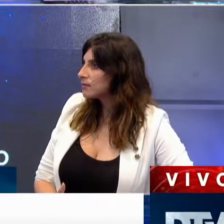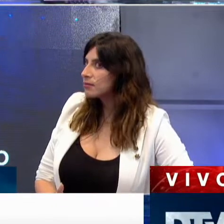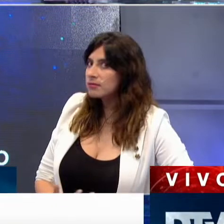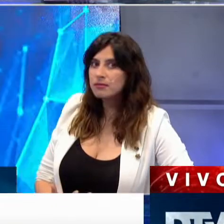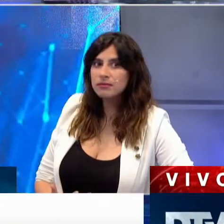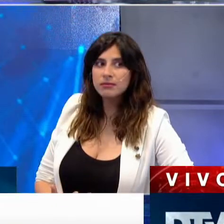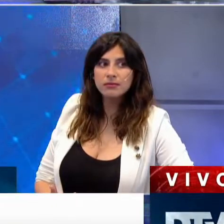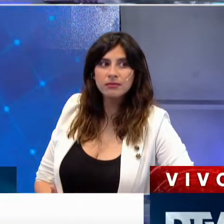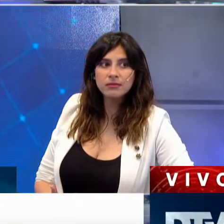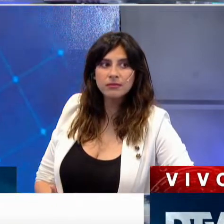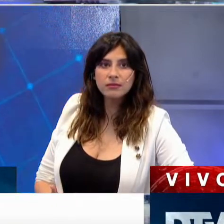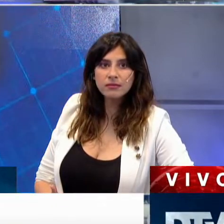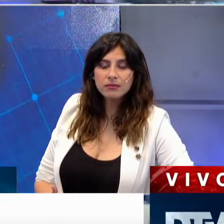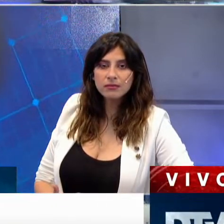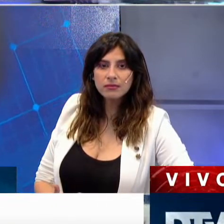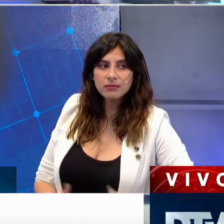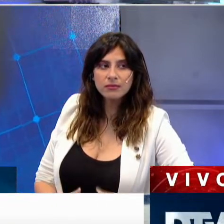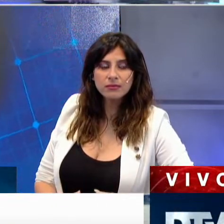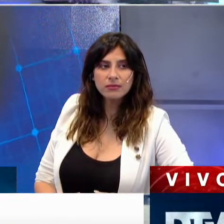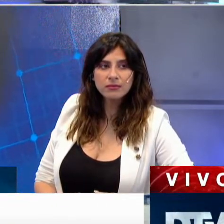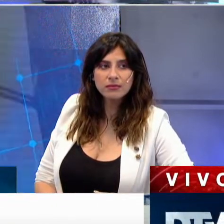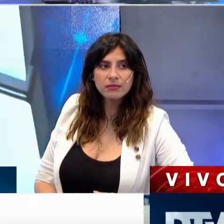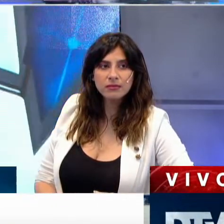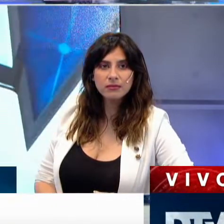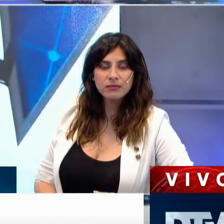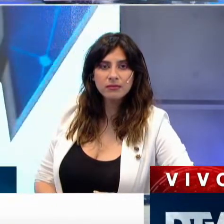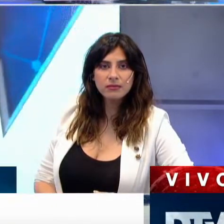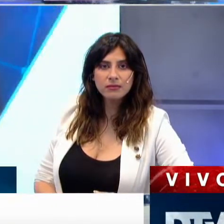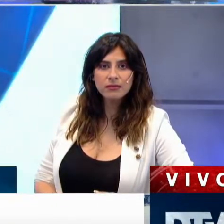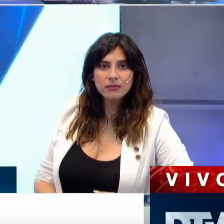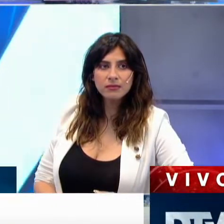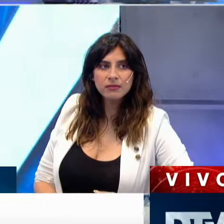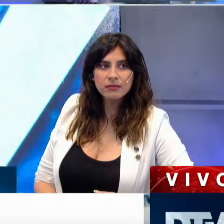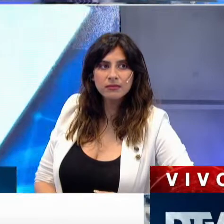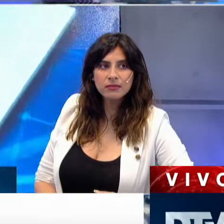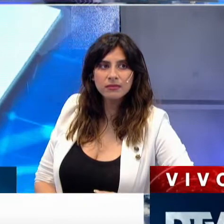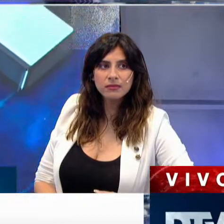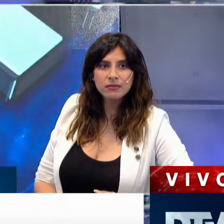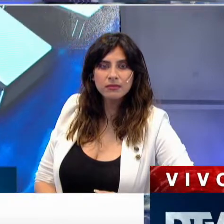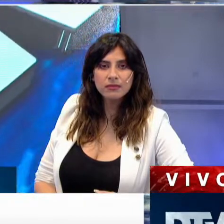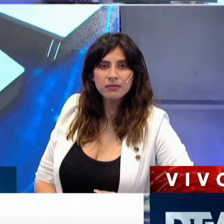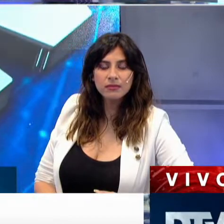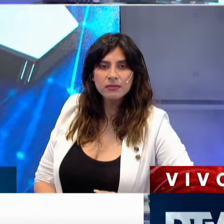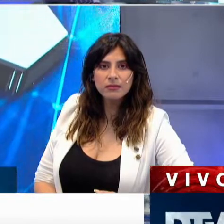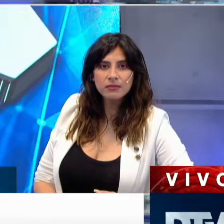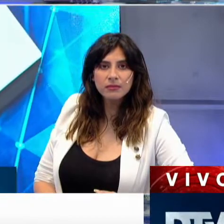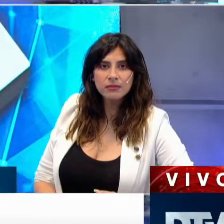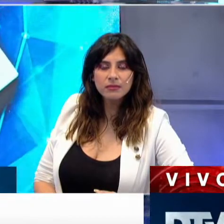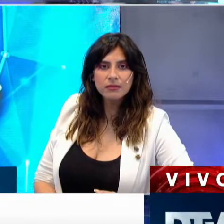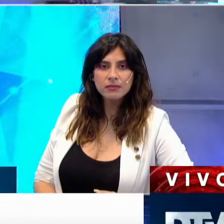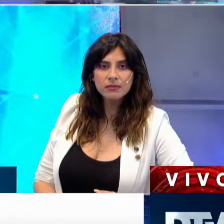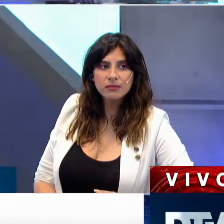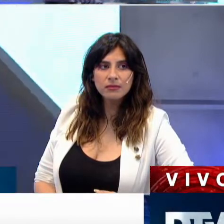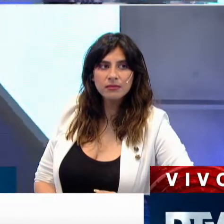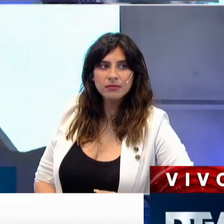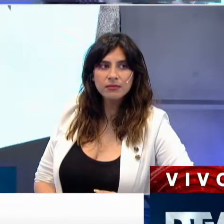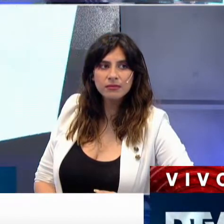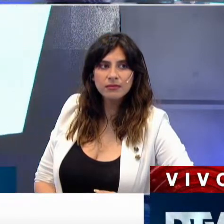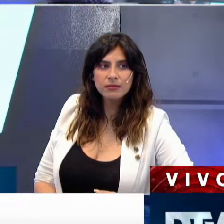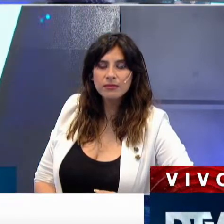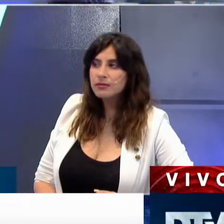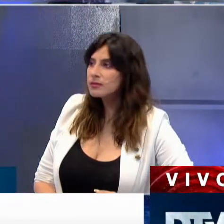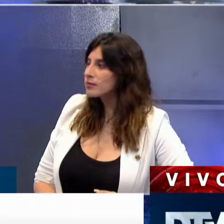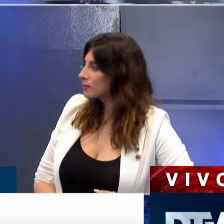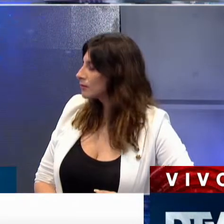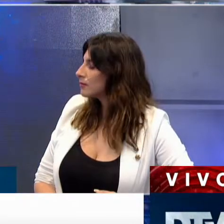digo, es un temazo ese que planteas, porque esta ley nacional, digo, imagínate que se vote que va a ser problemático lo que plantea Gonzalo por